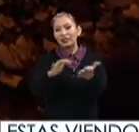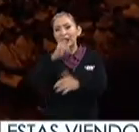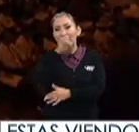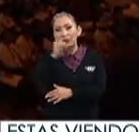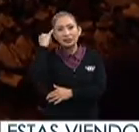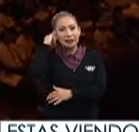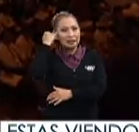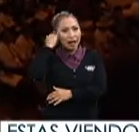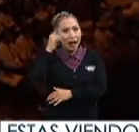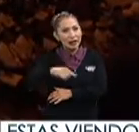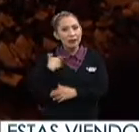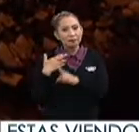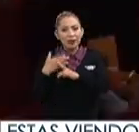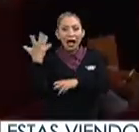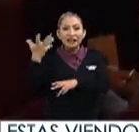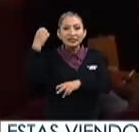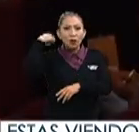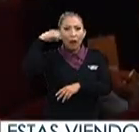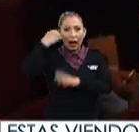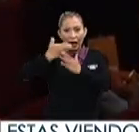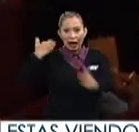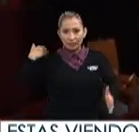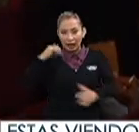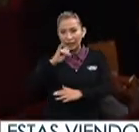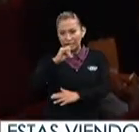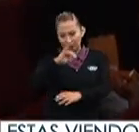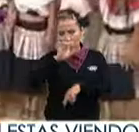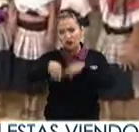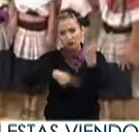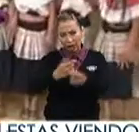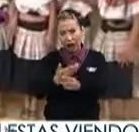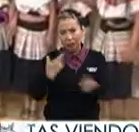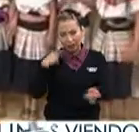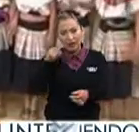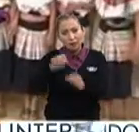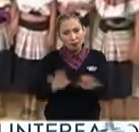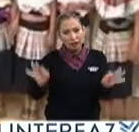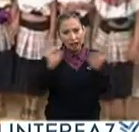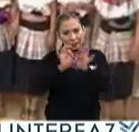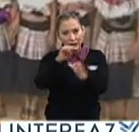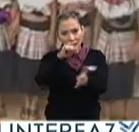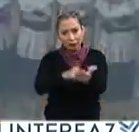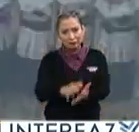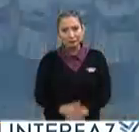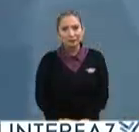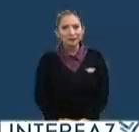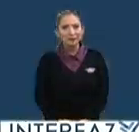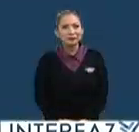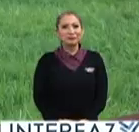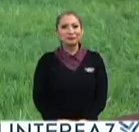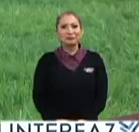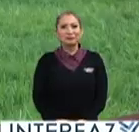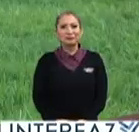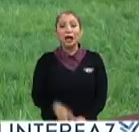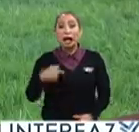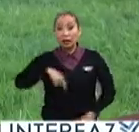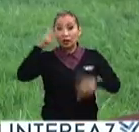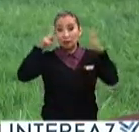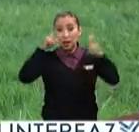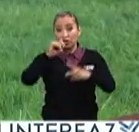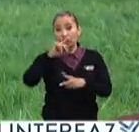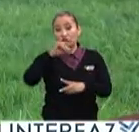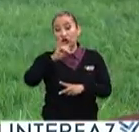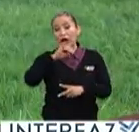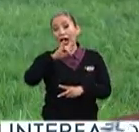Lenguas Indígenas, celebrado en Oaxaca. Interfaz estuvo presente en este importante evento. Nos visita el